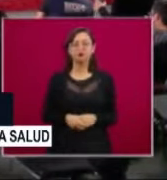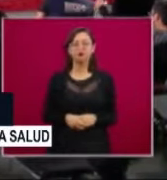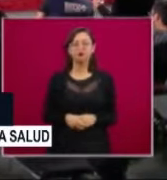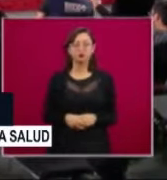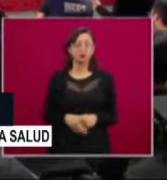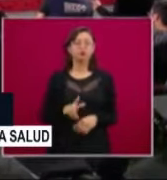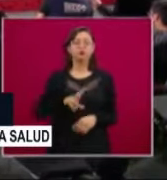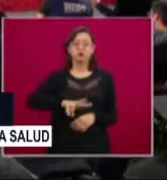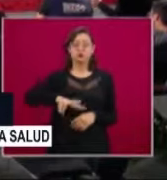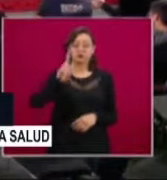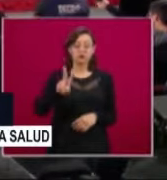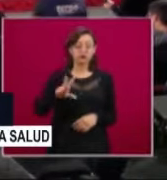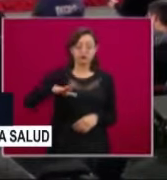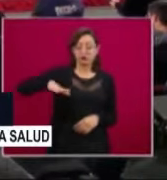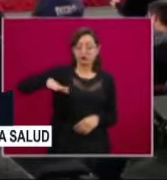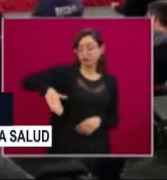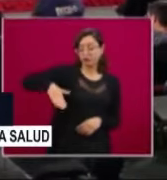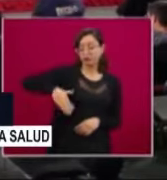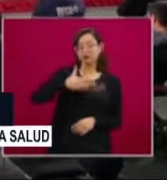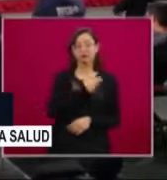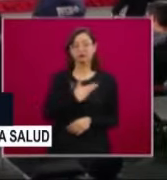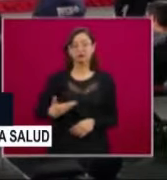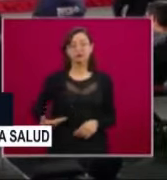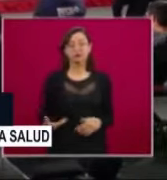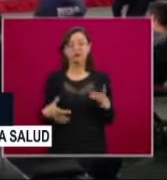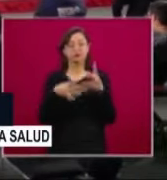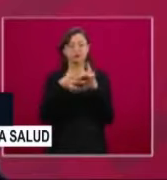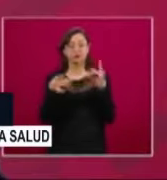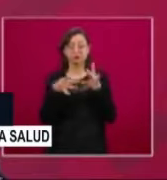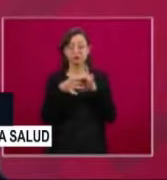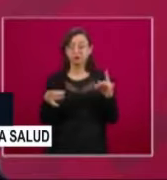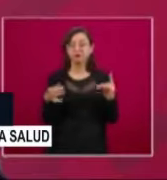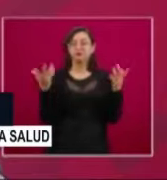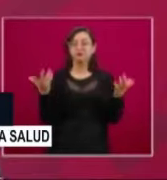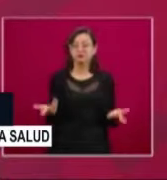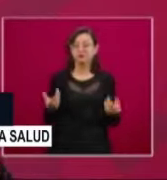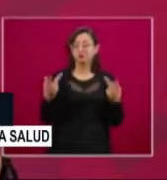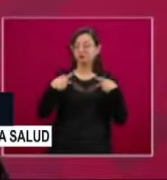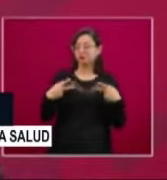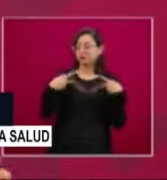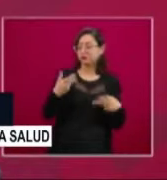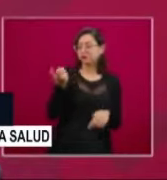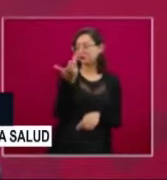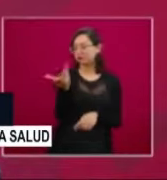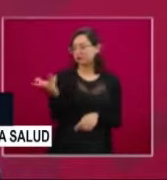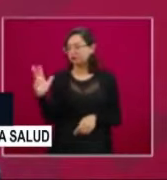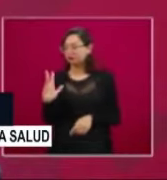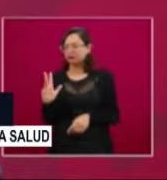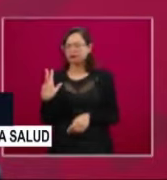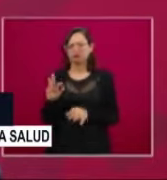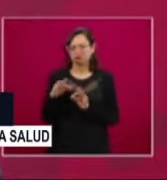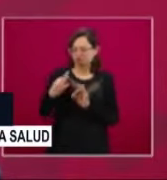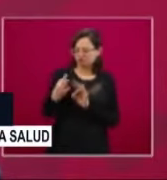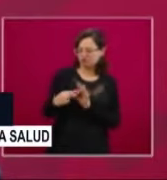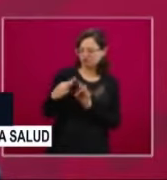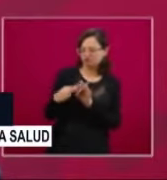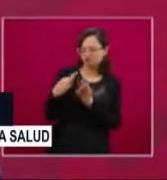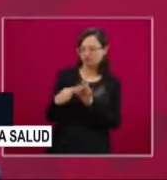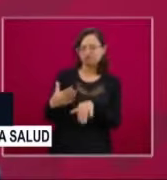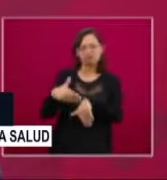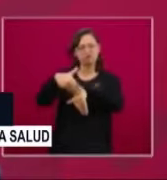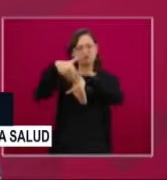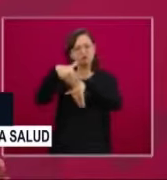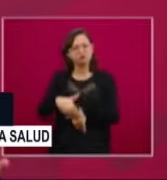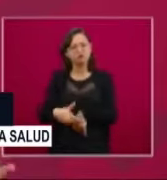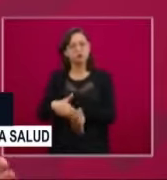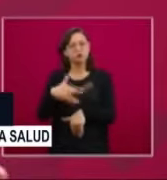del contagio y el sistema de salud en este caso está preparado está capacitado o puede ser